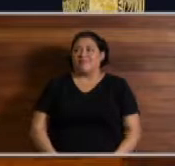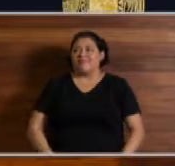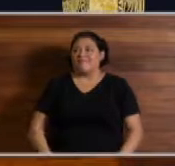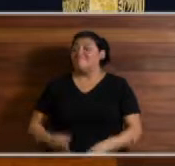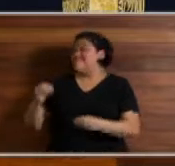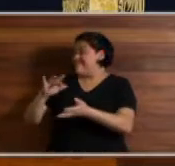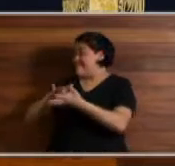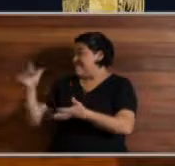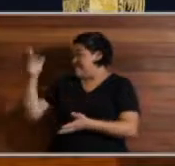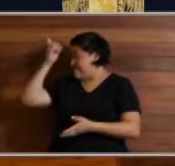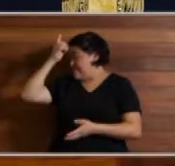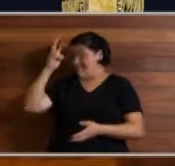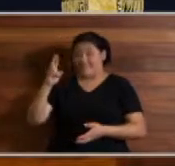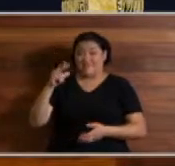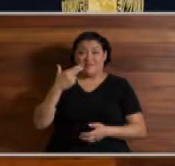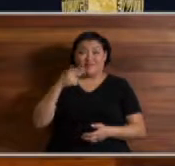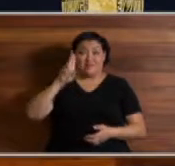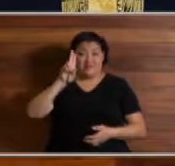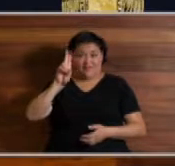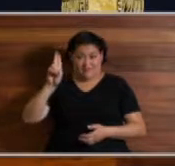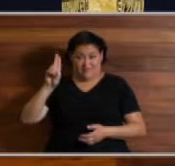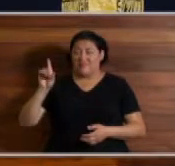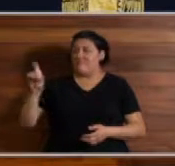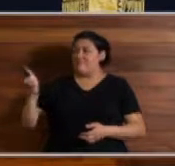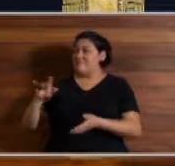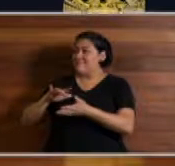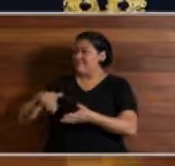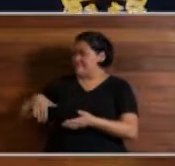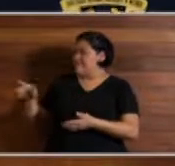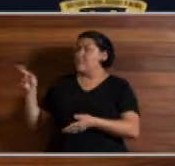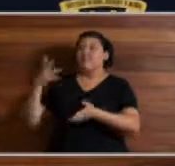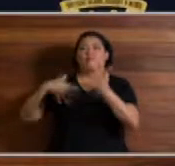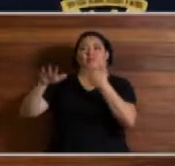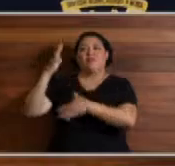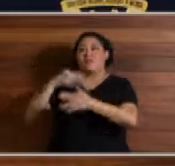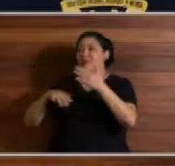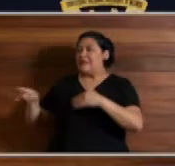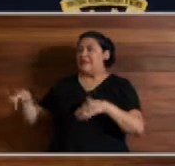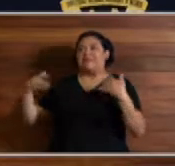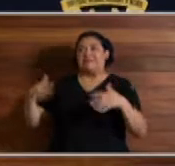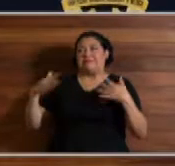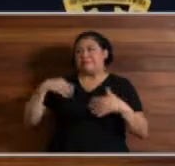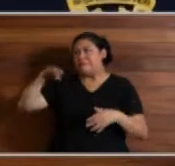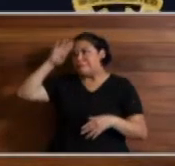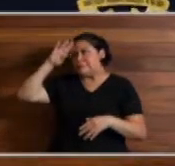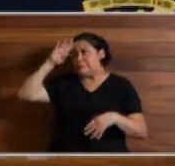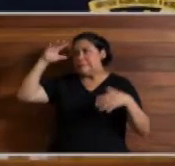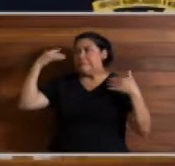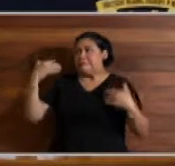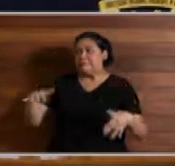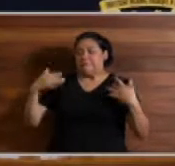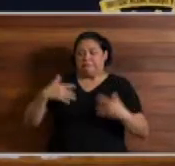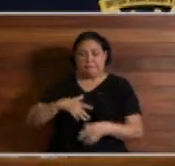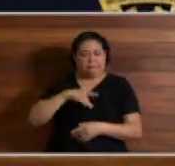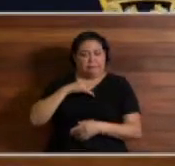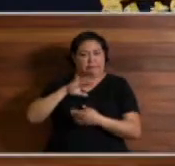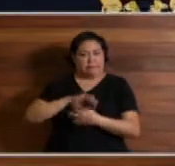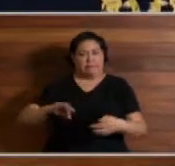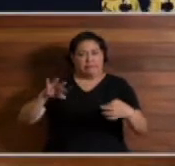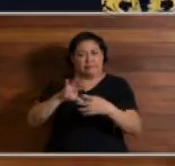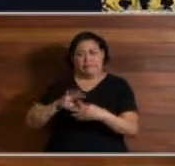Muchas gracias, doctor Dong. Justamente concluir de esta manera con una reflexión tan profunda que nos ofrece